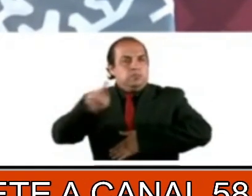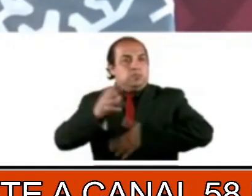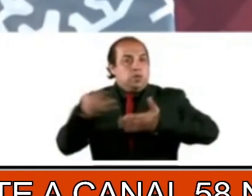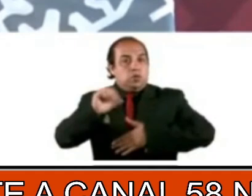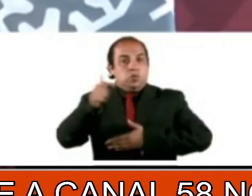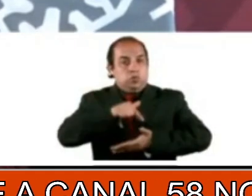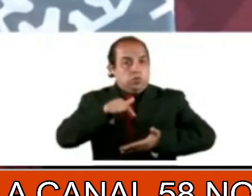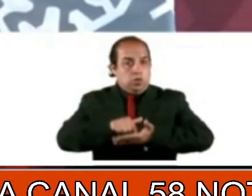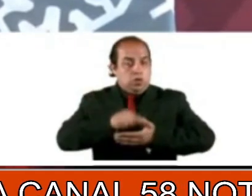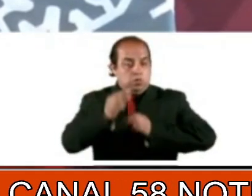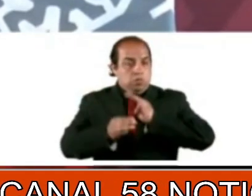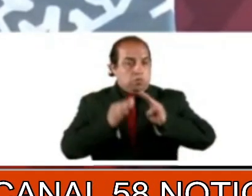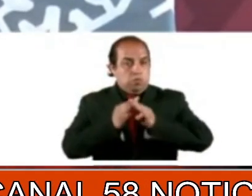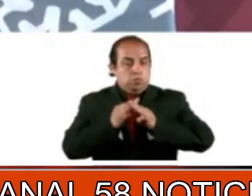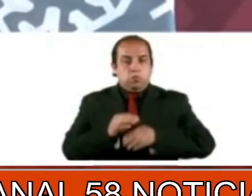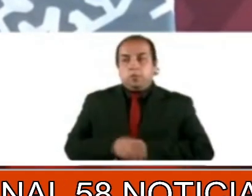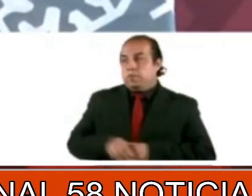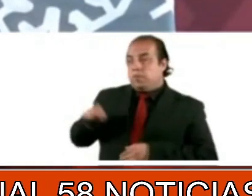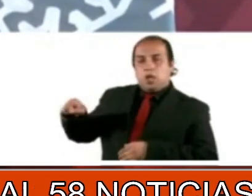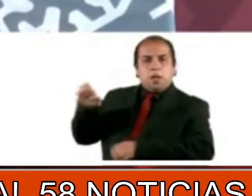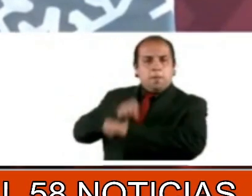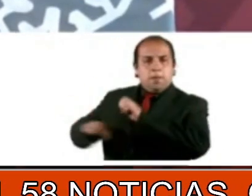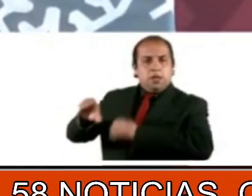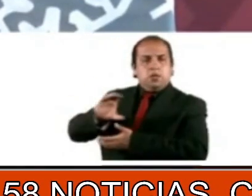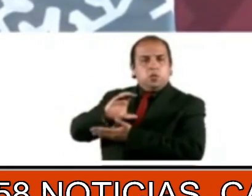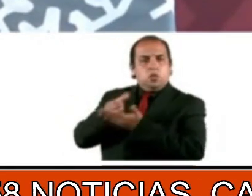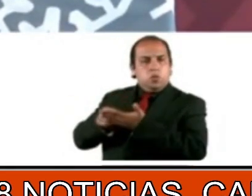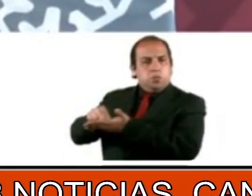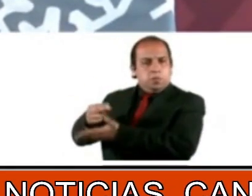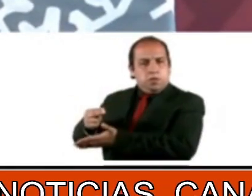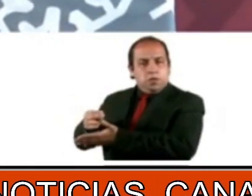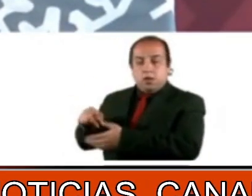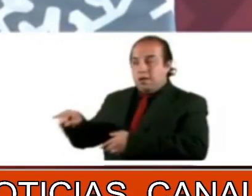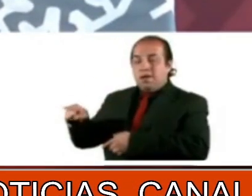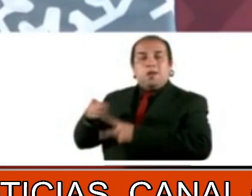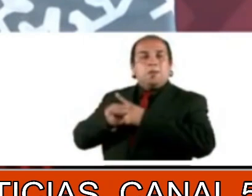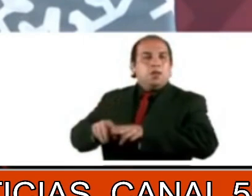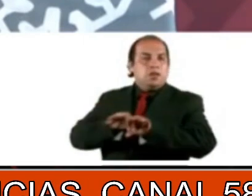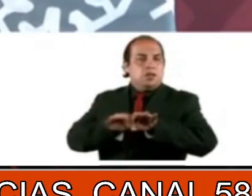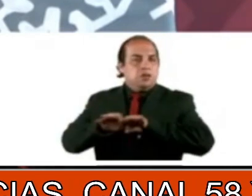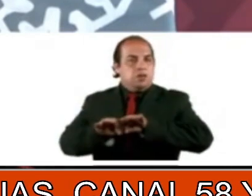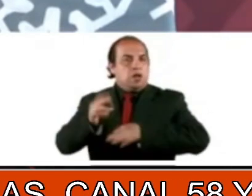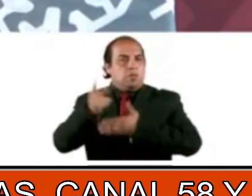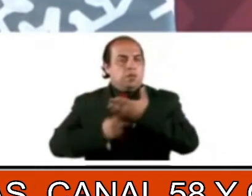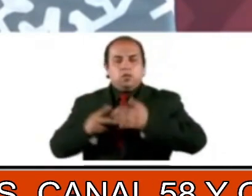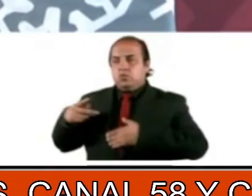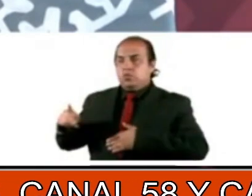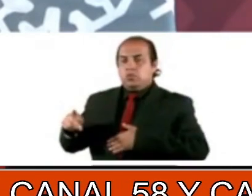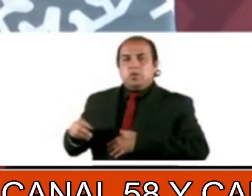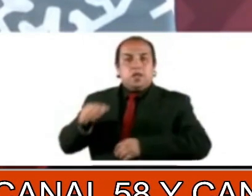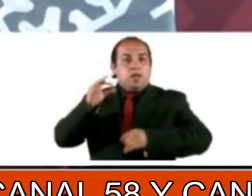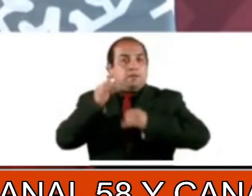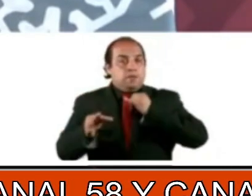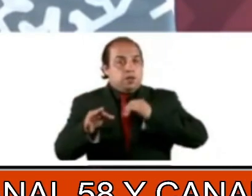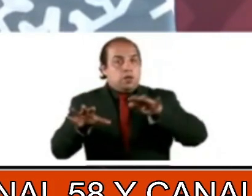mundo. Se contrata a la empresa, comienza a trabajar con esa metodología y termina trabajando